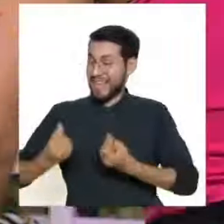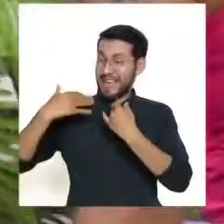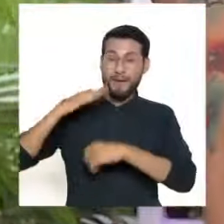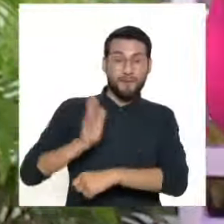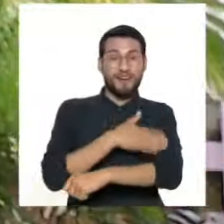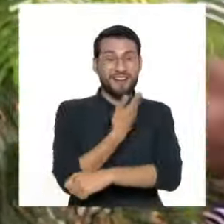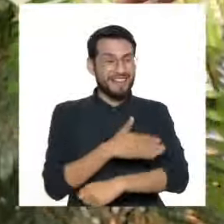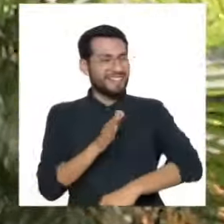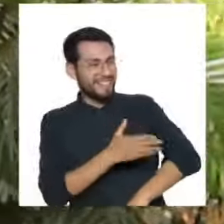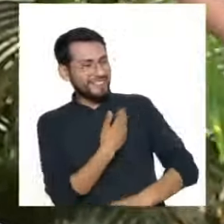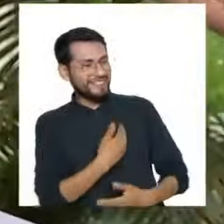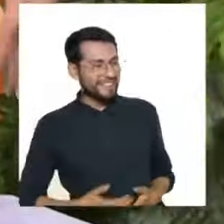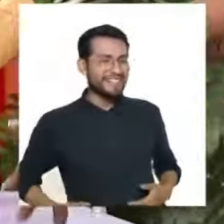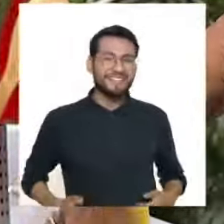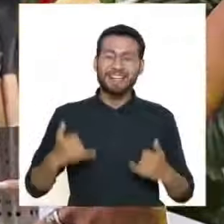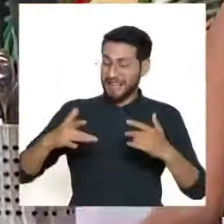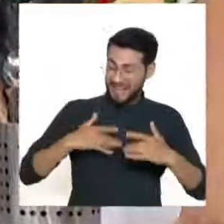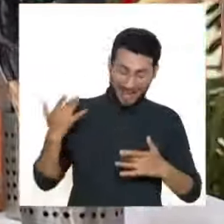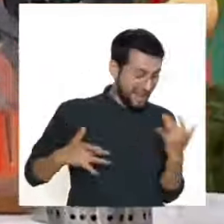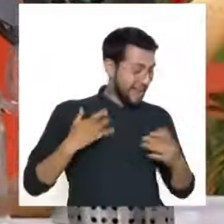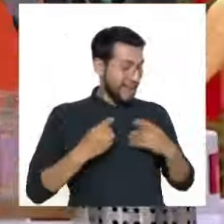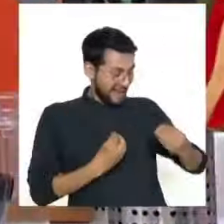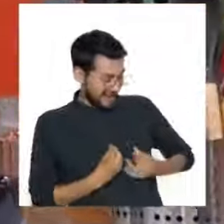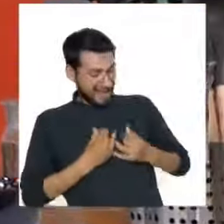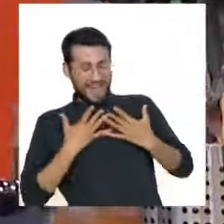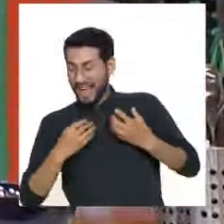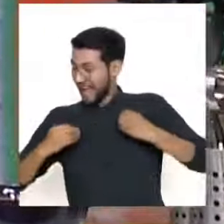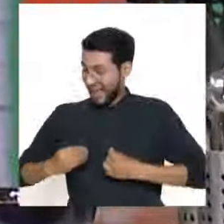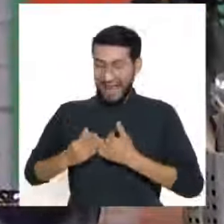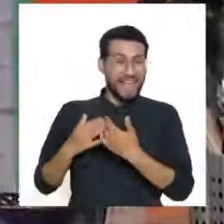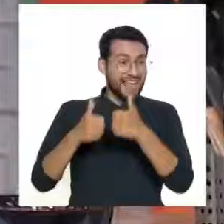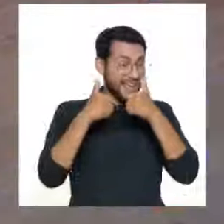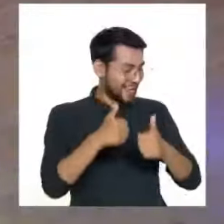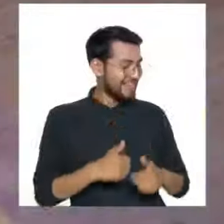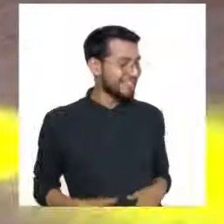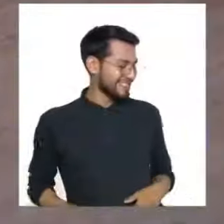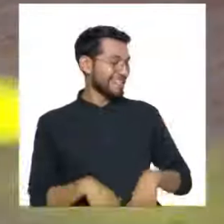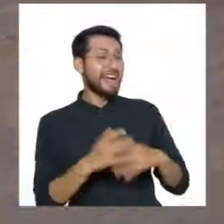cuerpo que se sienta eso ahora